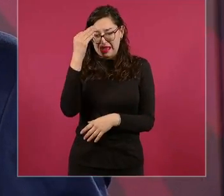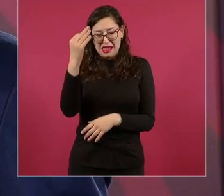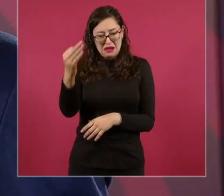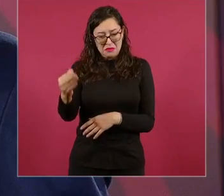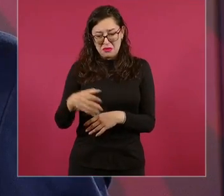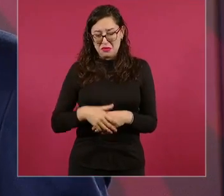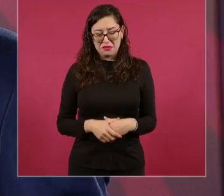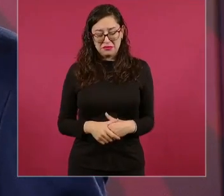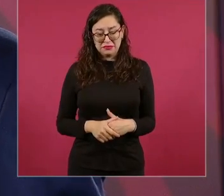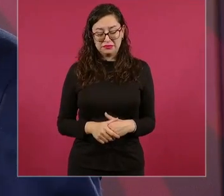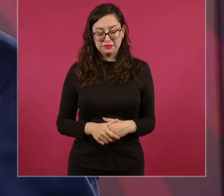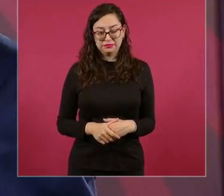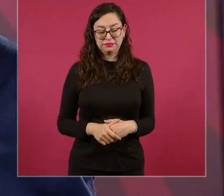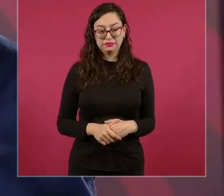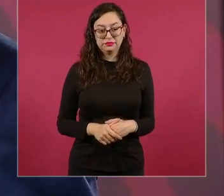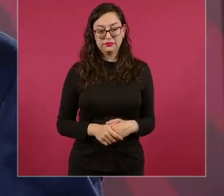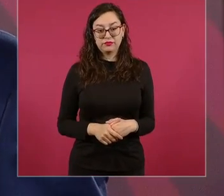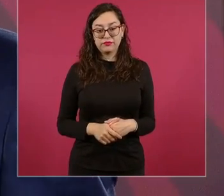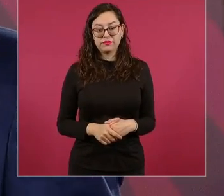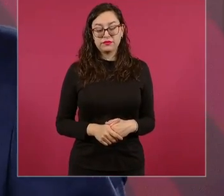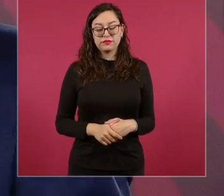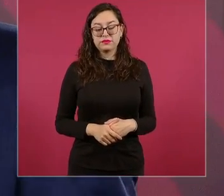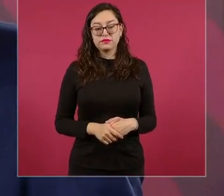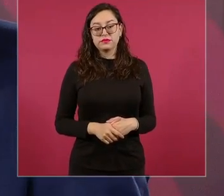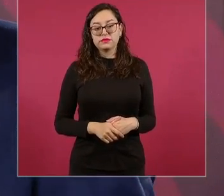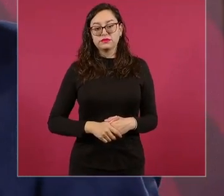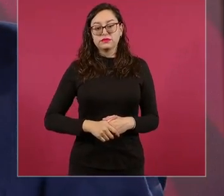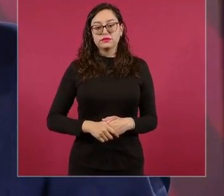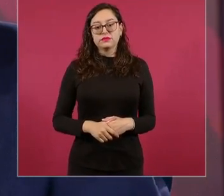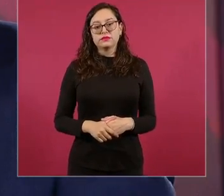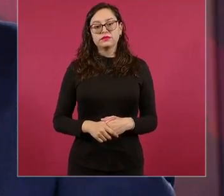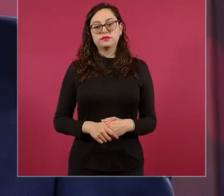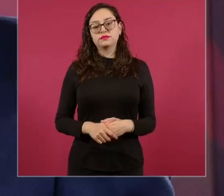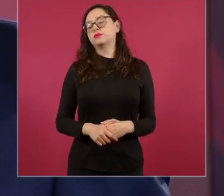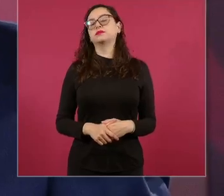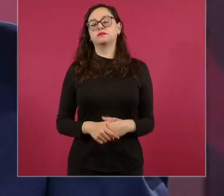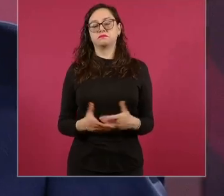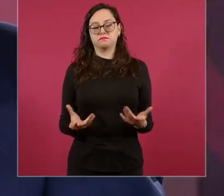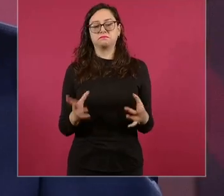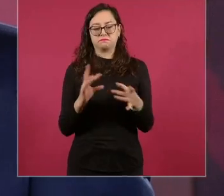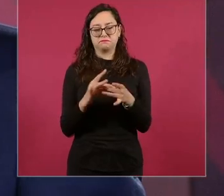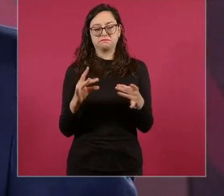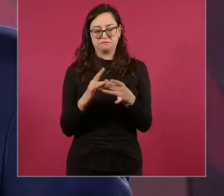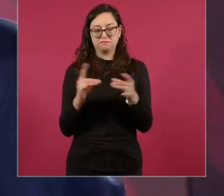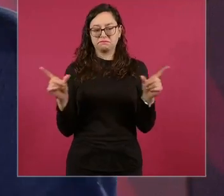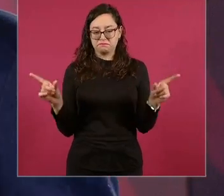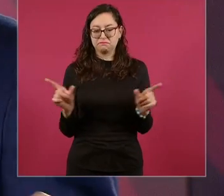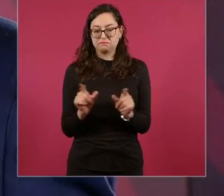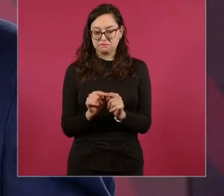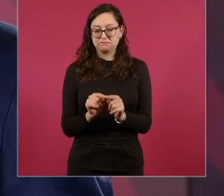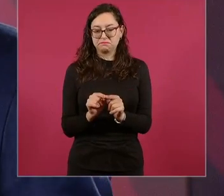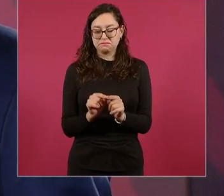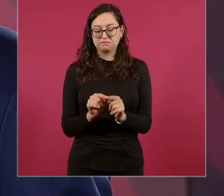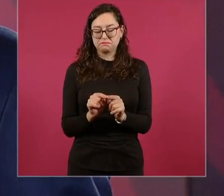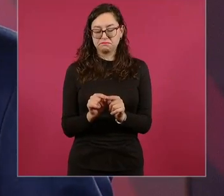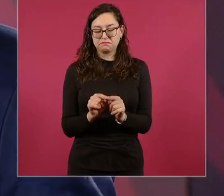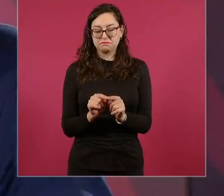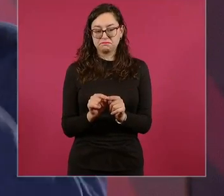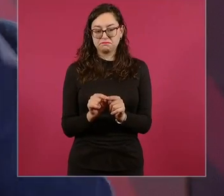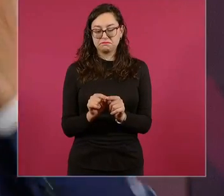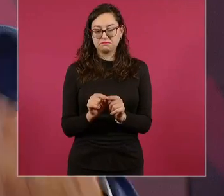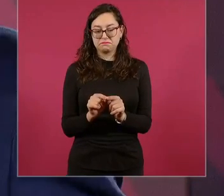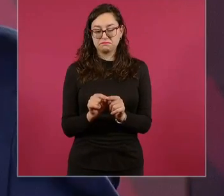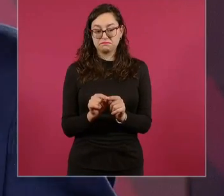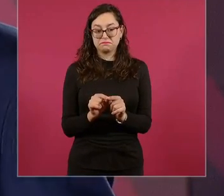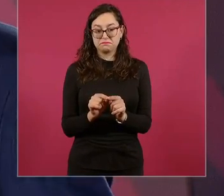Les voy a hacer la síntesis también